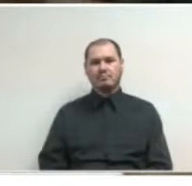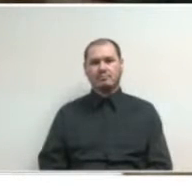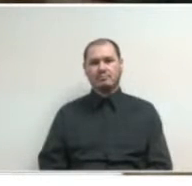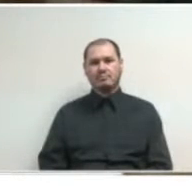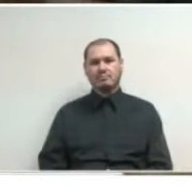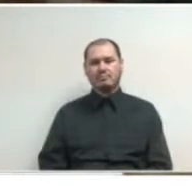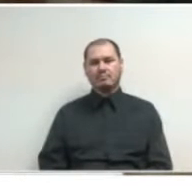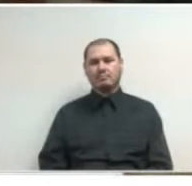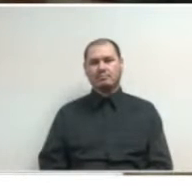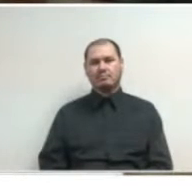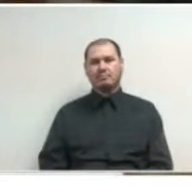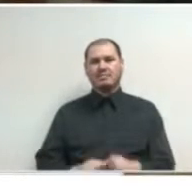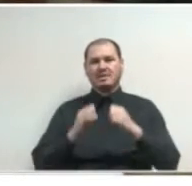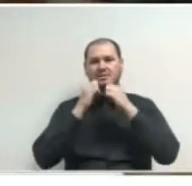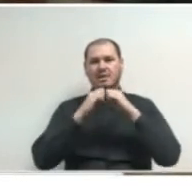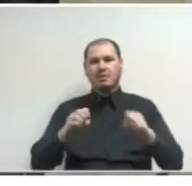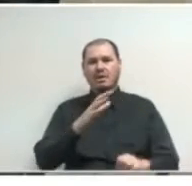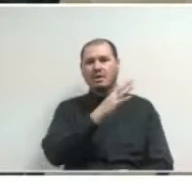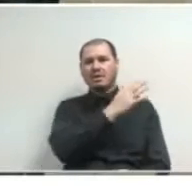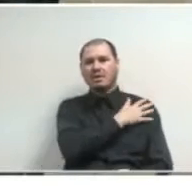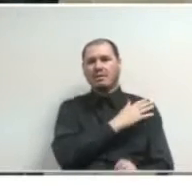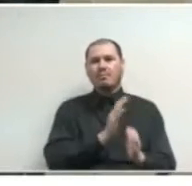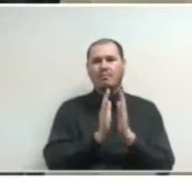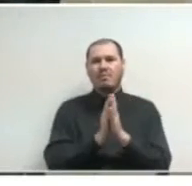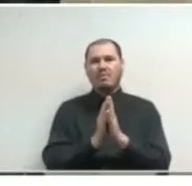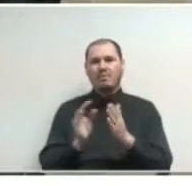Señor secretario general, creí secretario general,